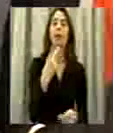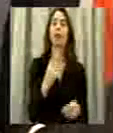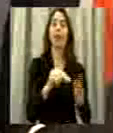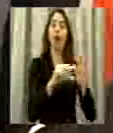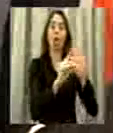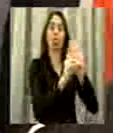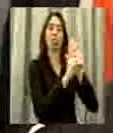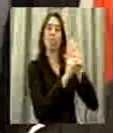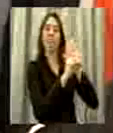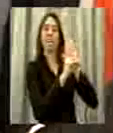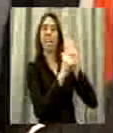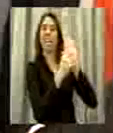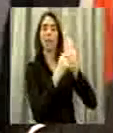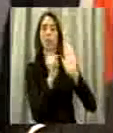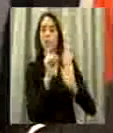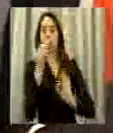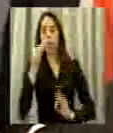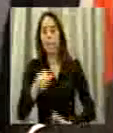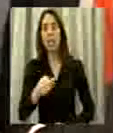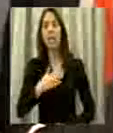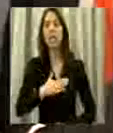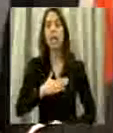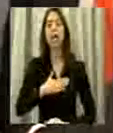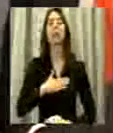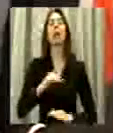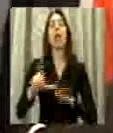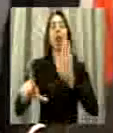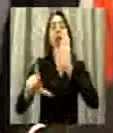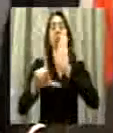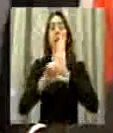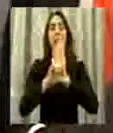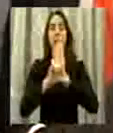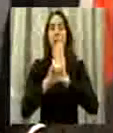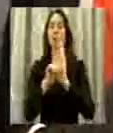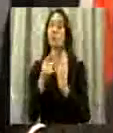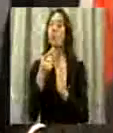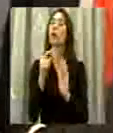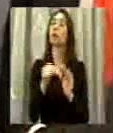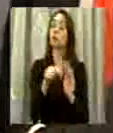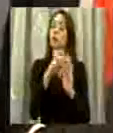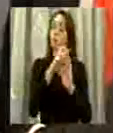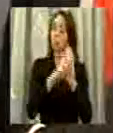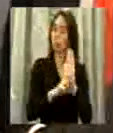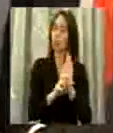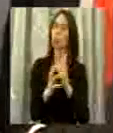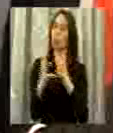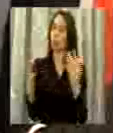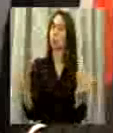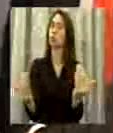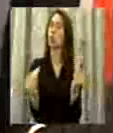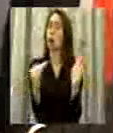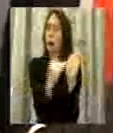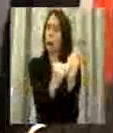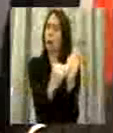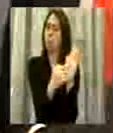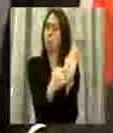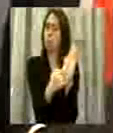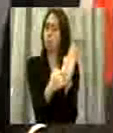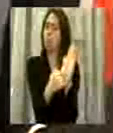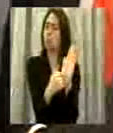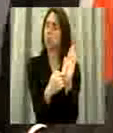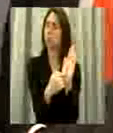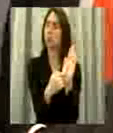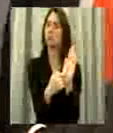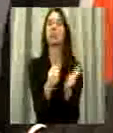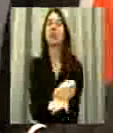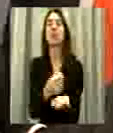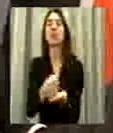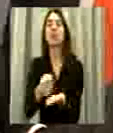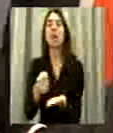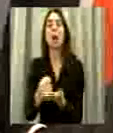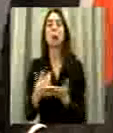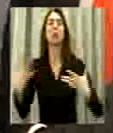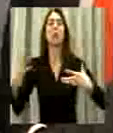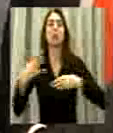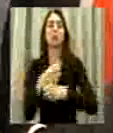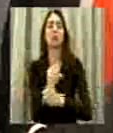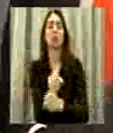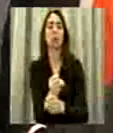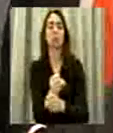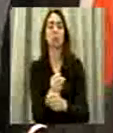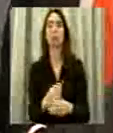una ley. Creemos que este es un proyecto que va a tener alto apoyo, que no debería tener, que debería ser de trámite